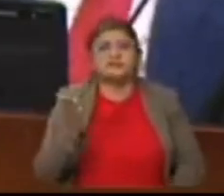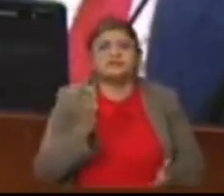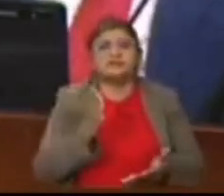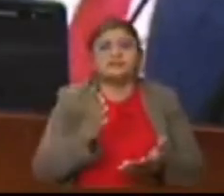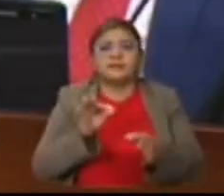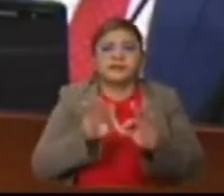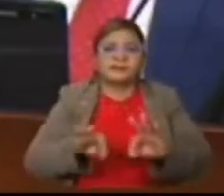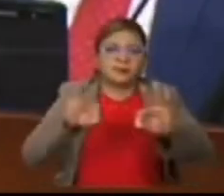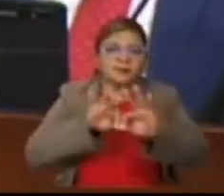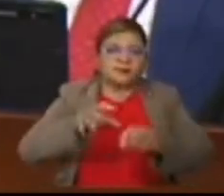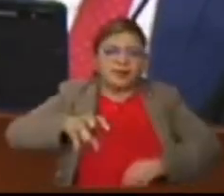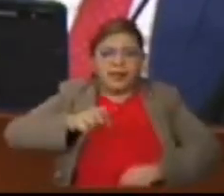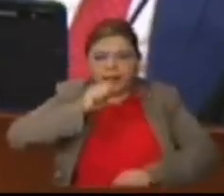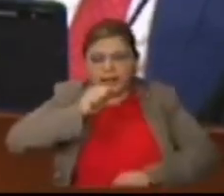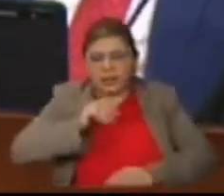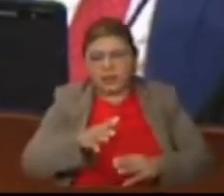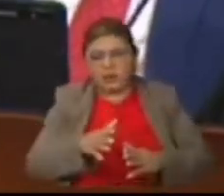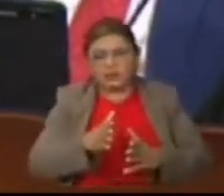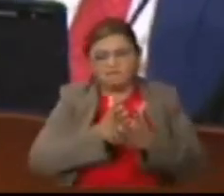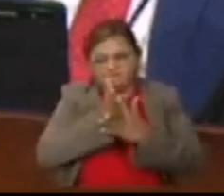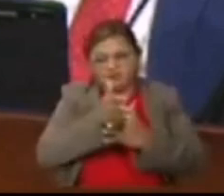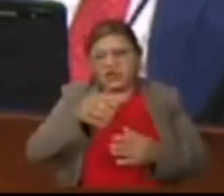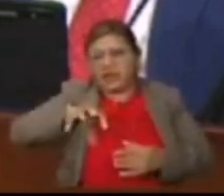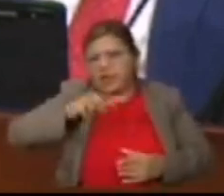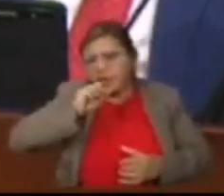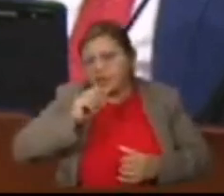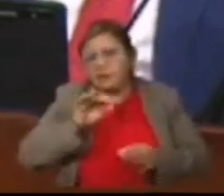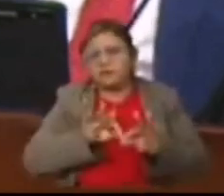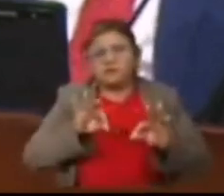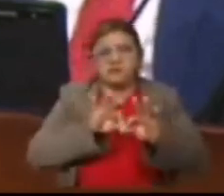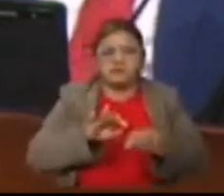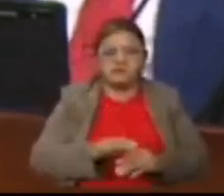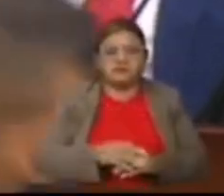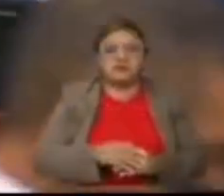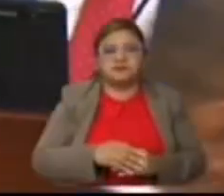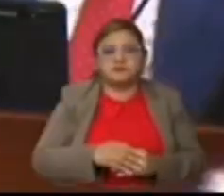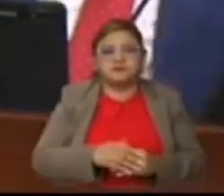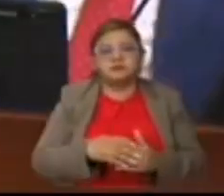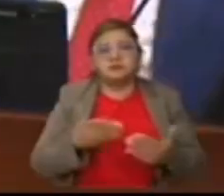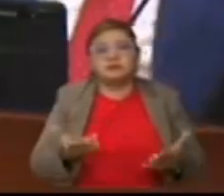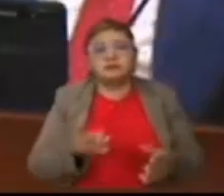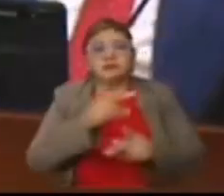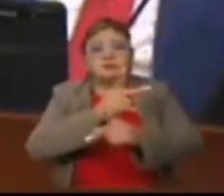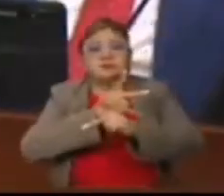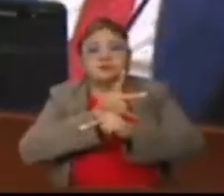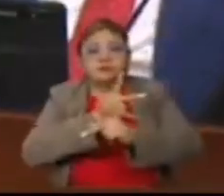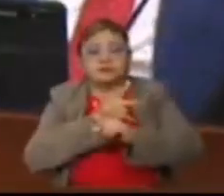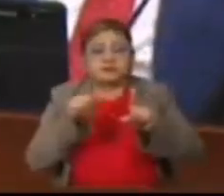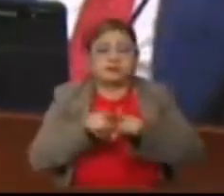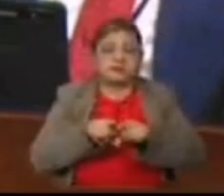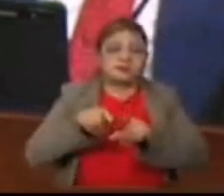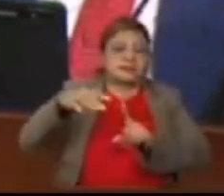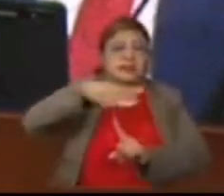agua potable y que establece medidas para su conservación e incentiva su protección y la del